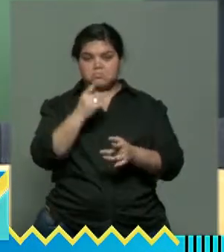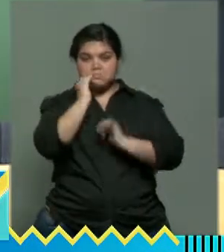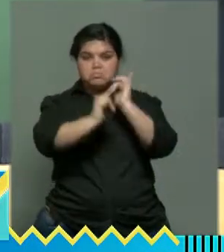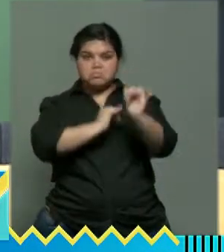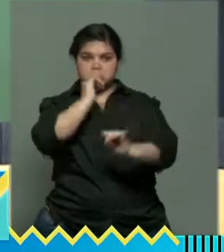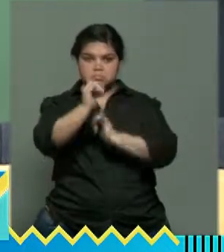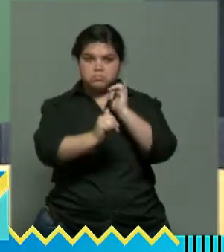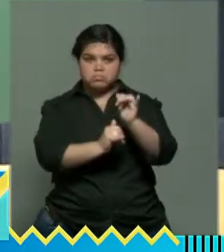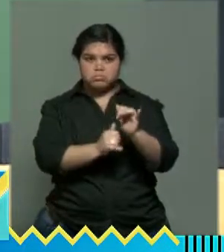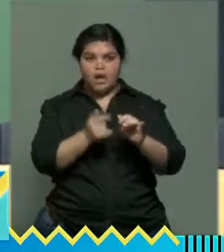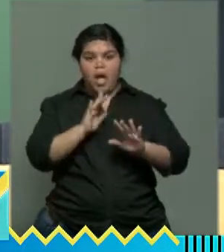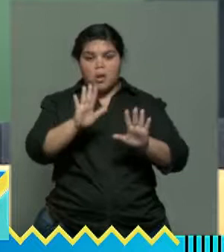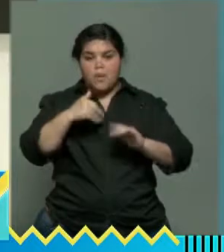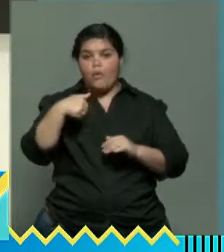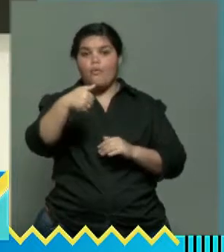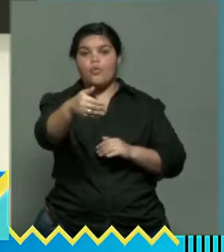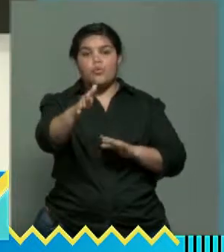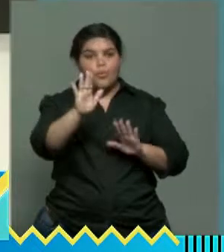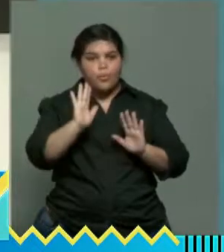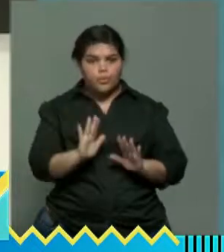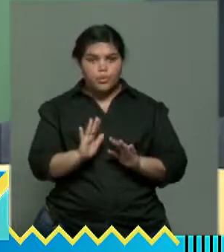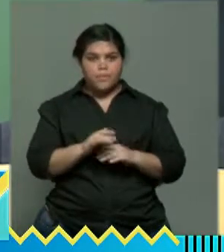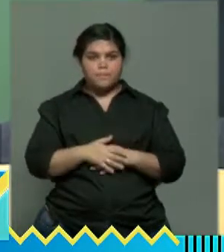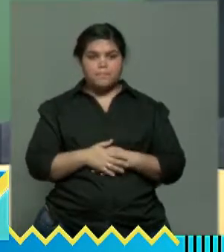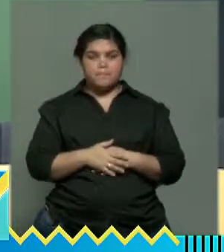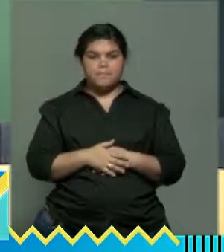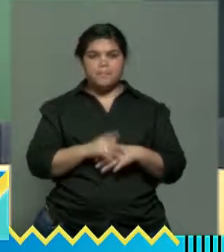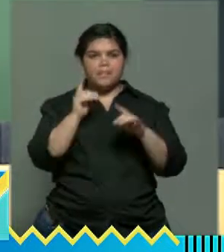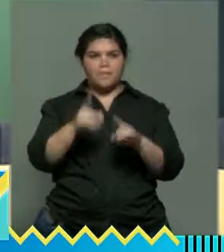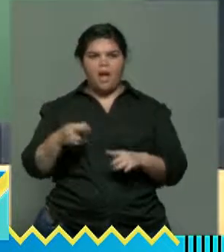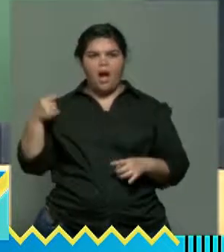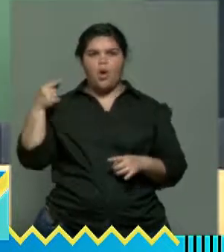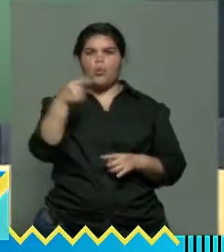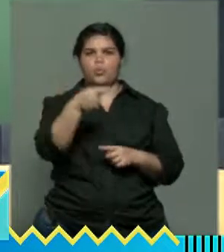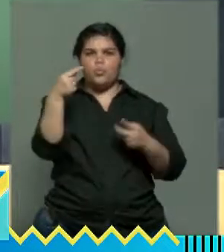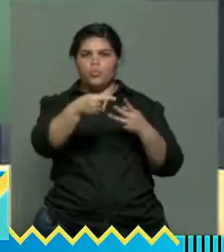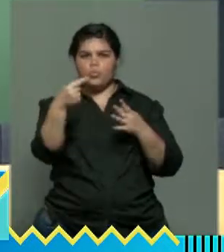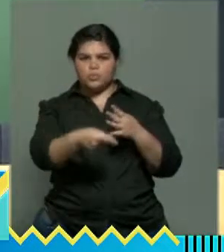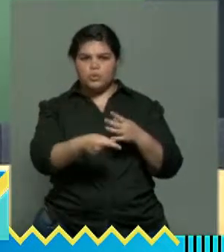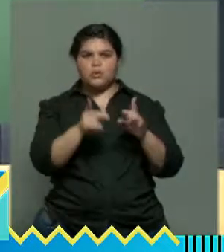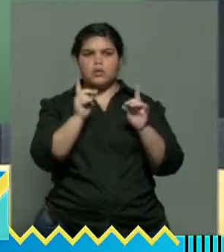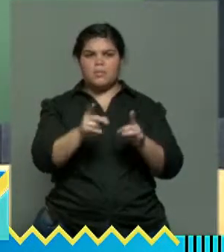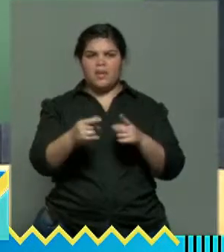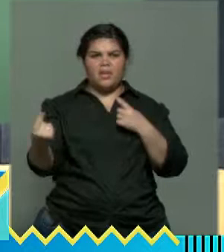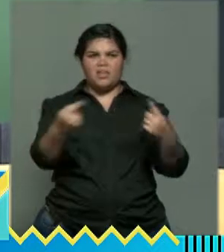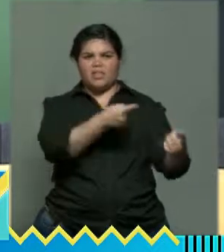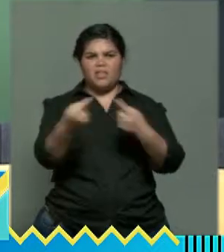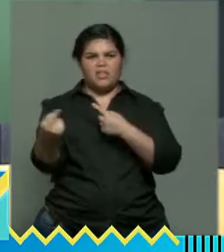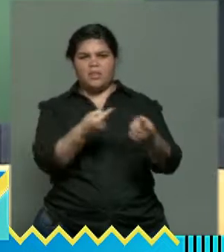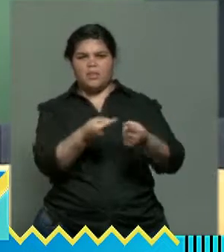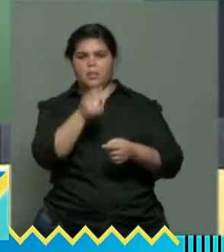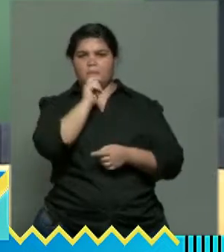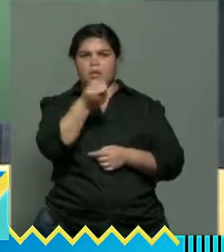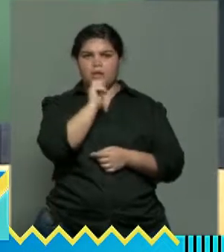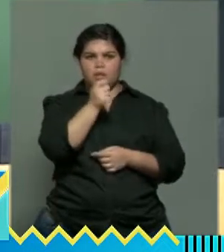se veía venir, ustedes lo veían venir, Sí. se los acusó, ¿no? Tuvieron hasta algún cruce, se los trató hasta de peronista, que era por una